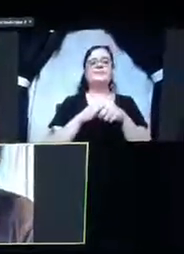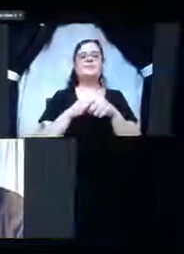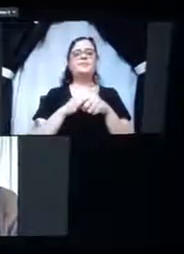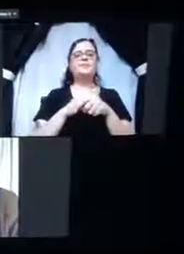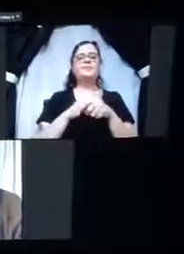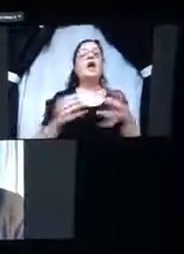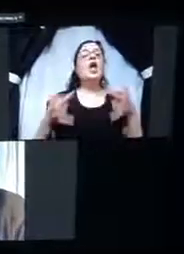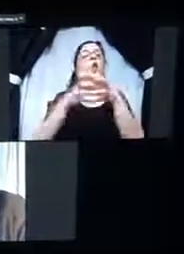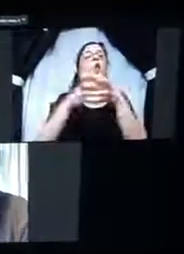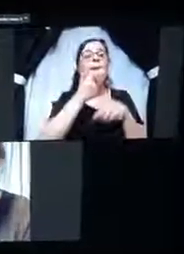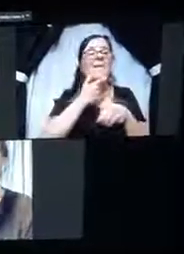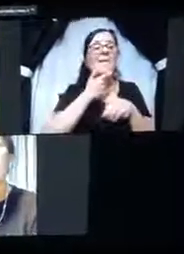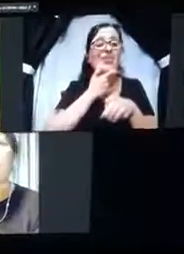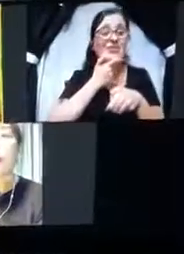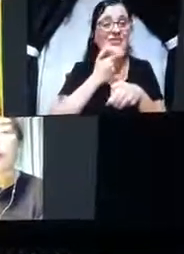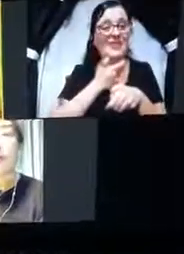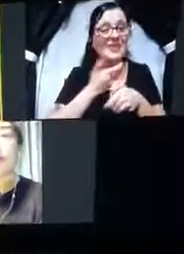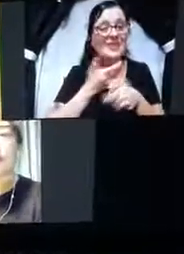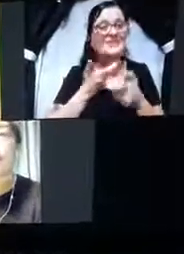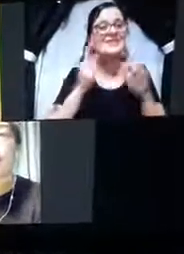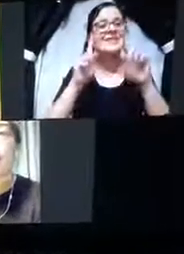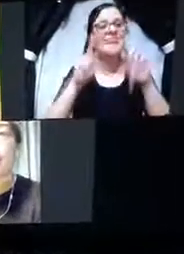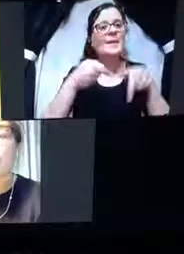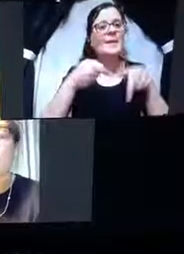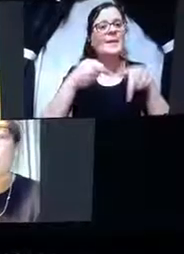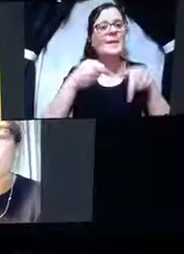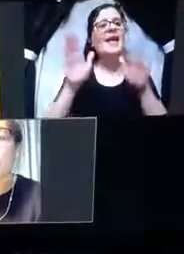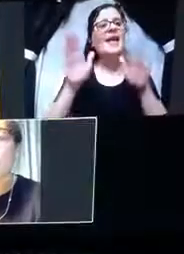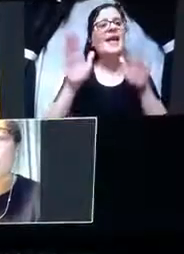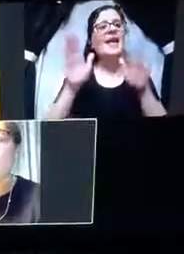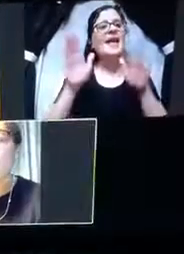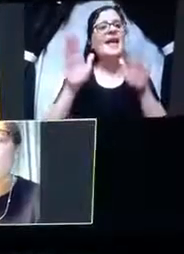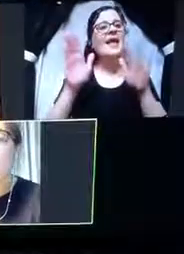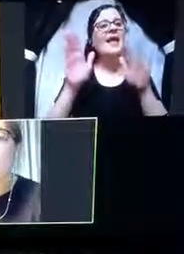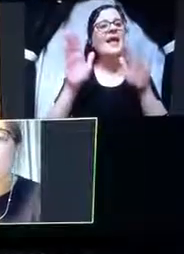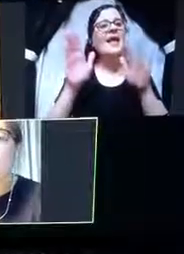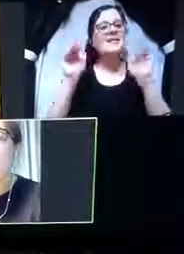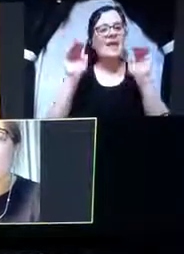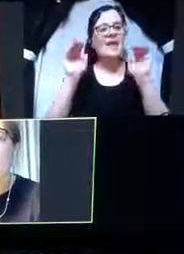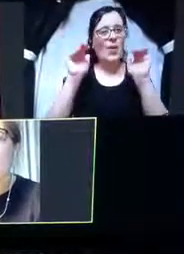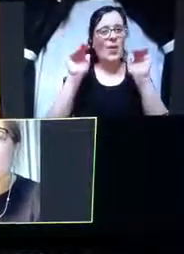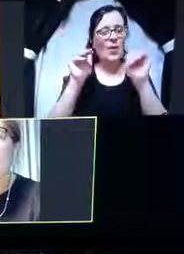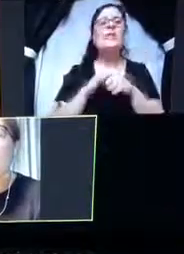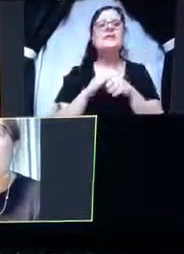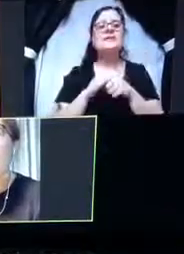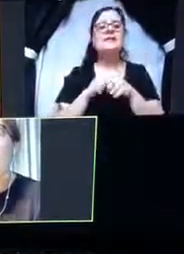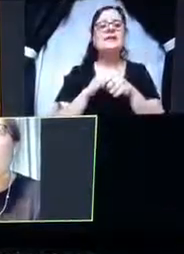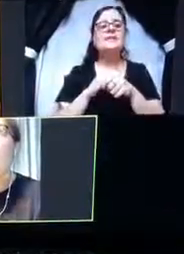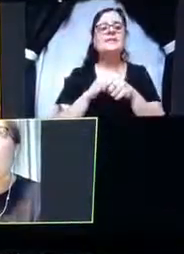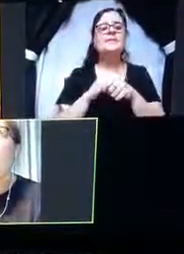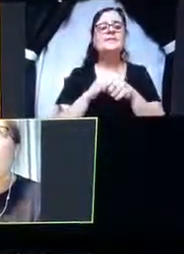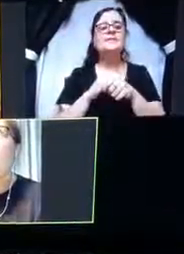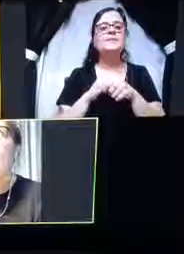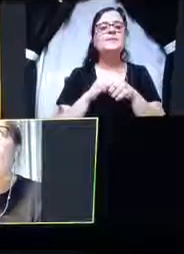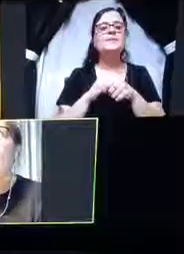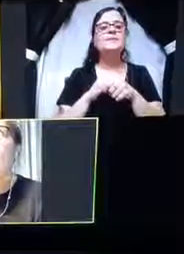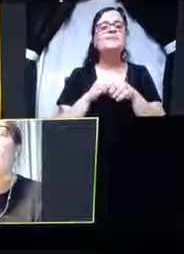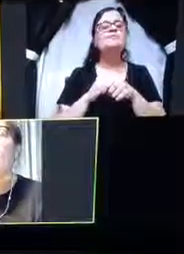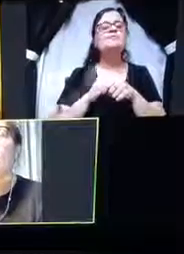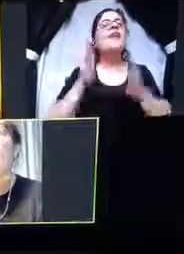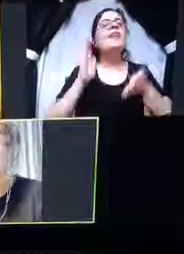ocupacionales de Mendoza. Me parece súper importante mencionar a los terapistas ocupacionales, porque